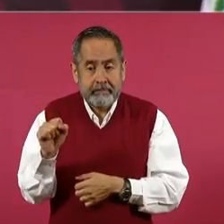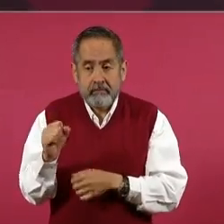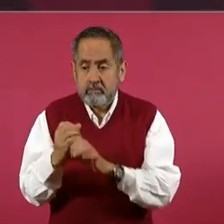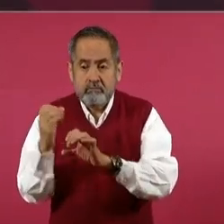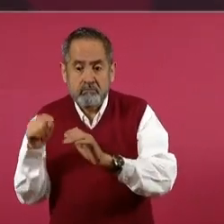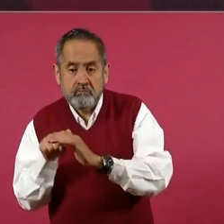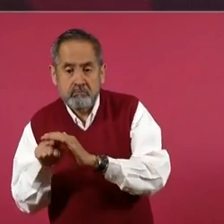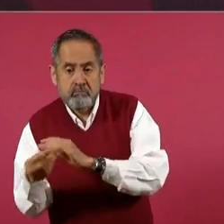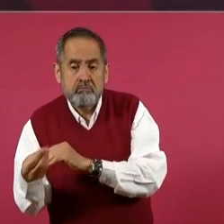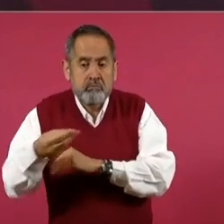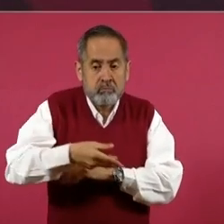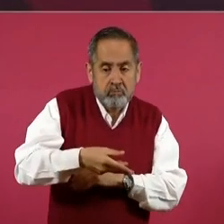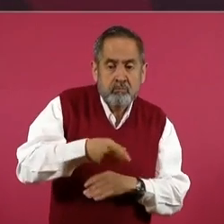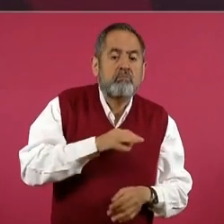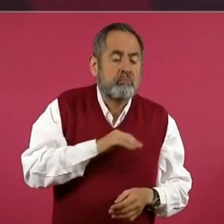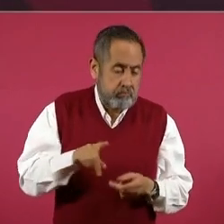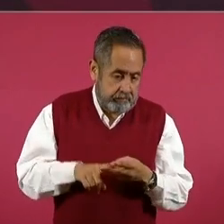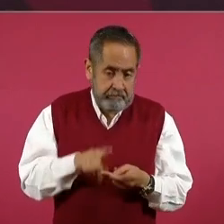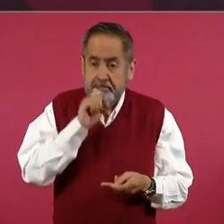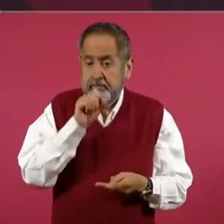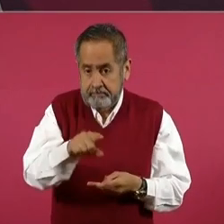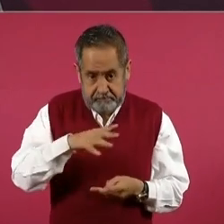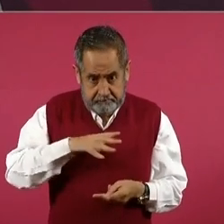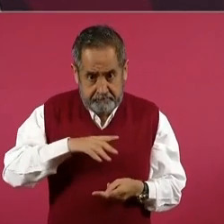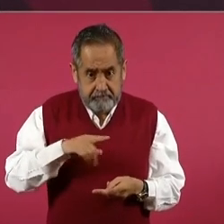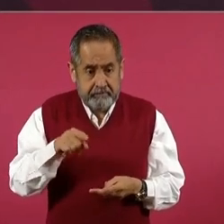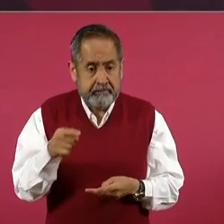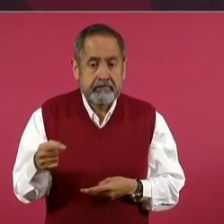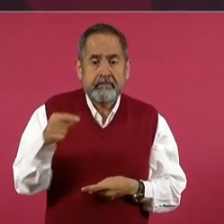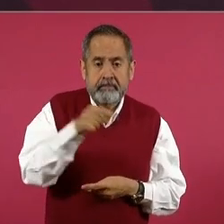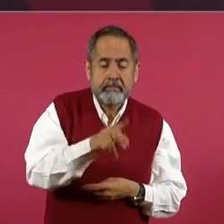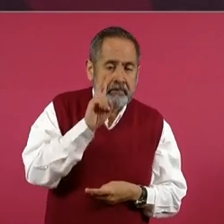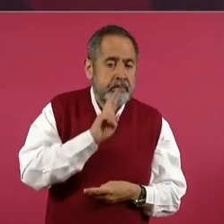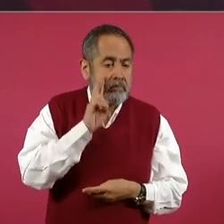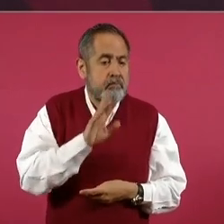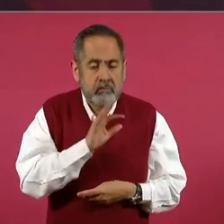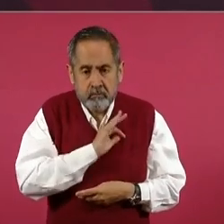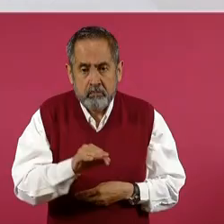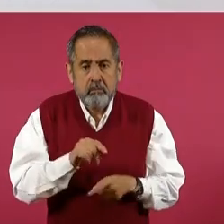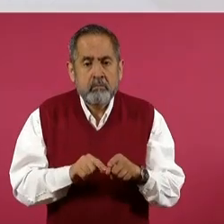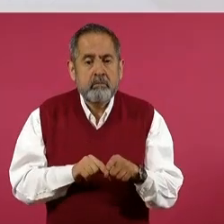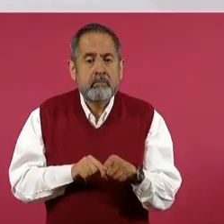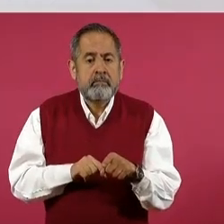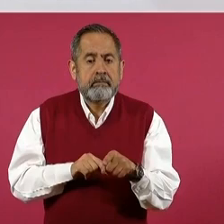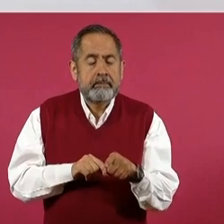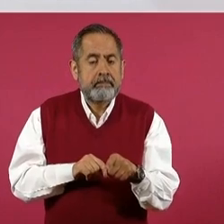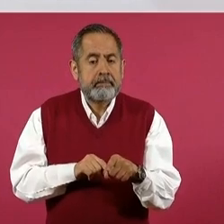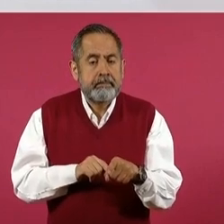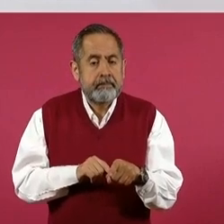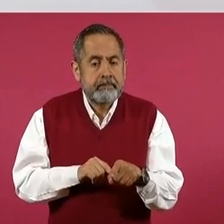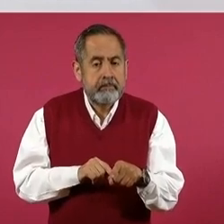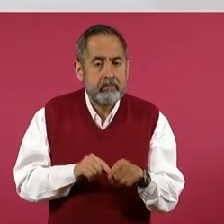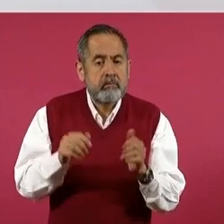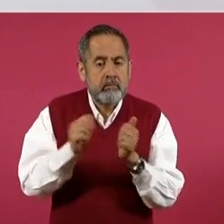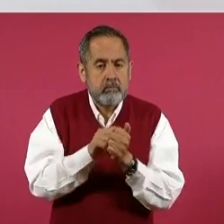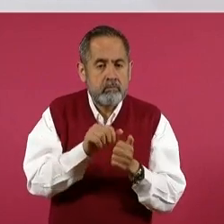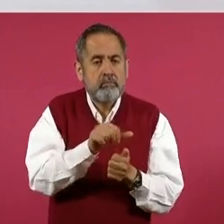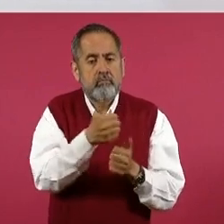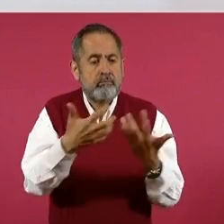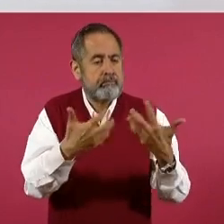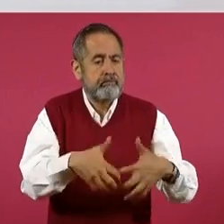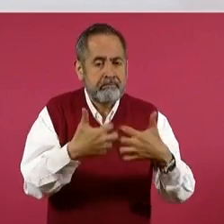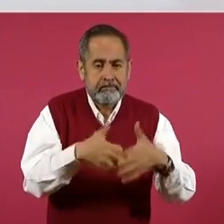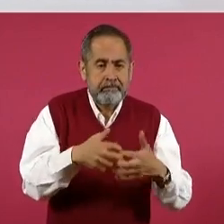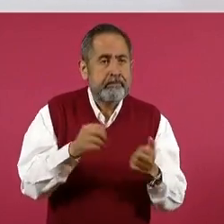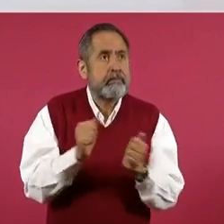y hay también la posibilidad de construir otra planta